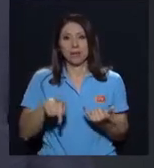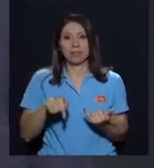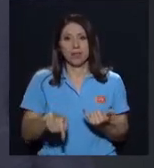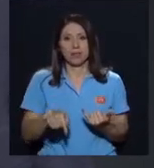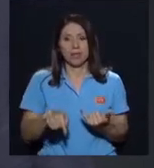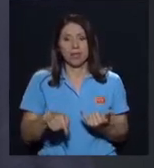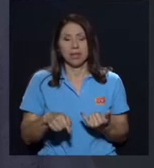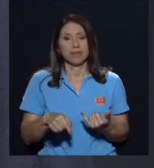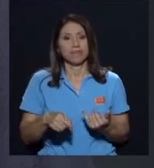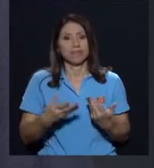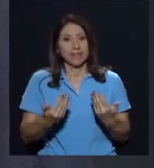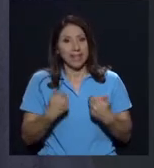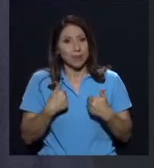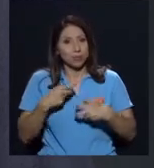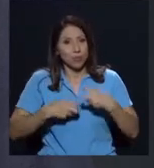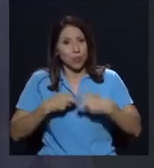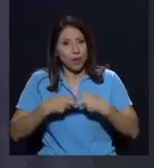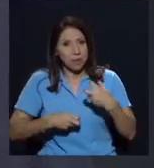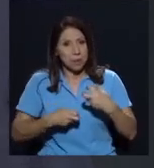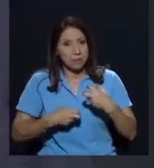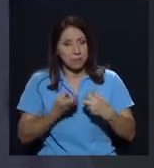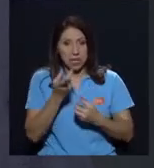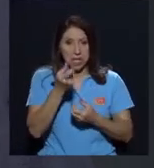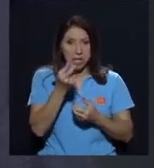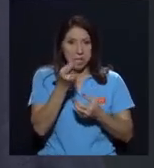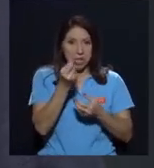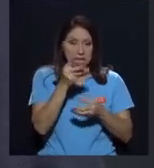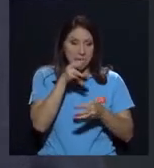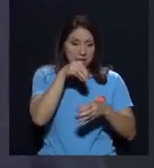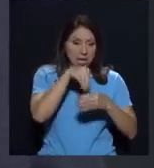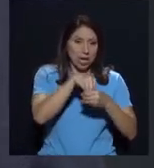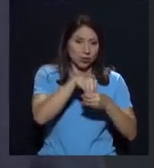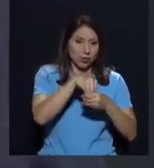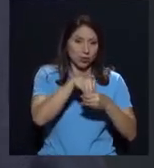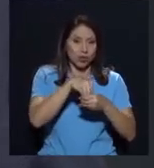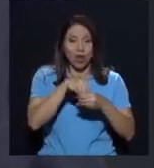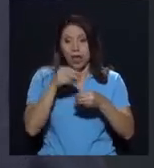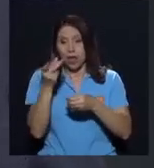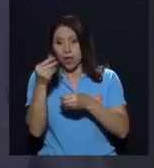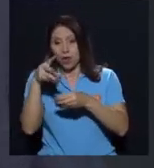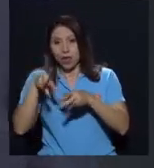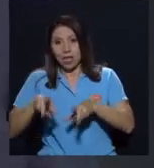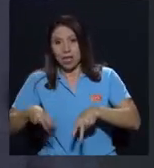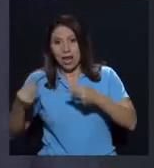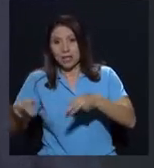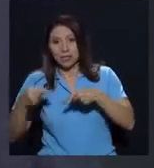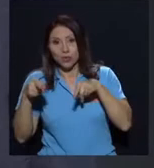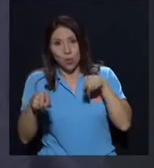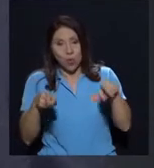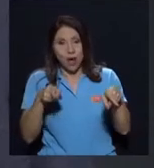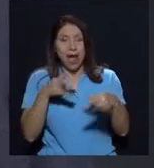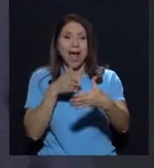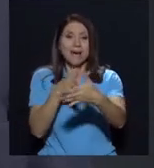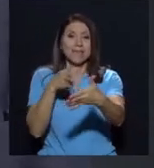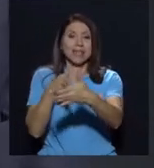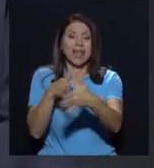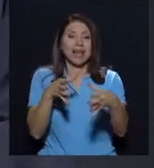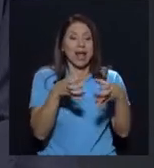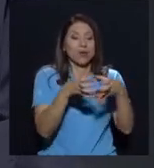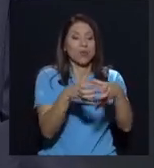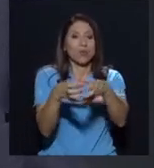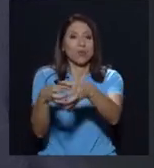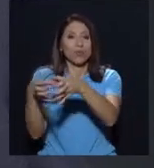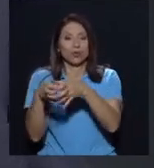que hay que tomar ya sean de lado los ingresos de la holgada va a afectar a ciertos grupos de la población o sea la manera como se